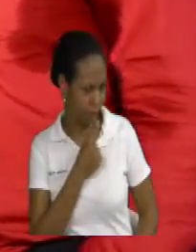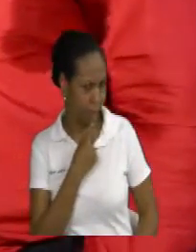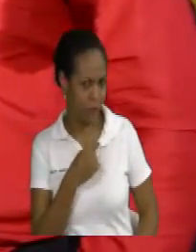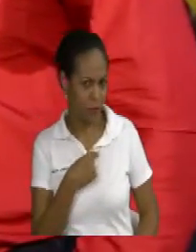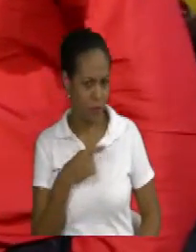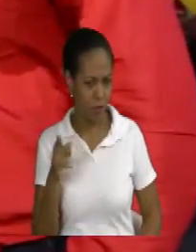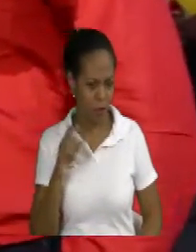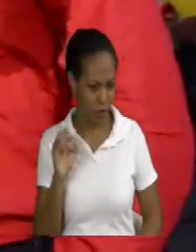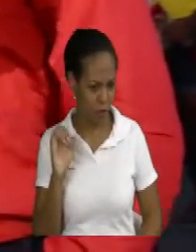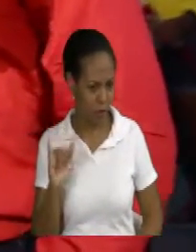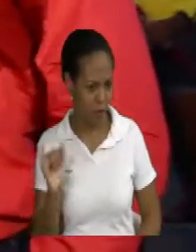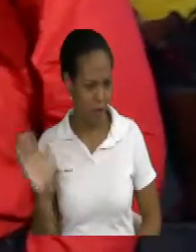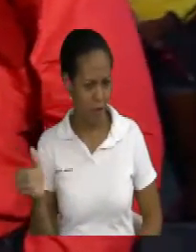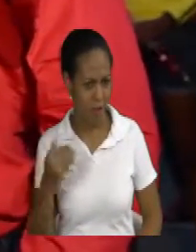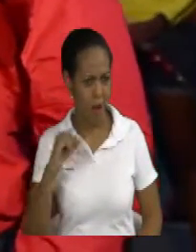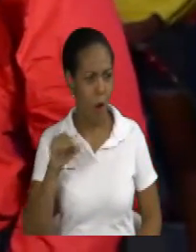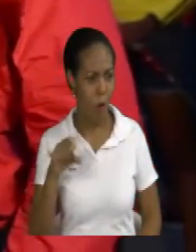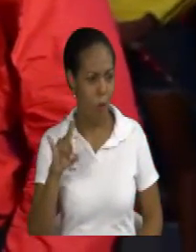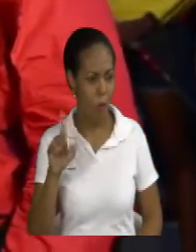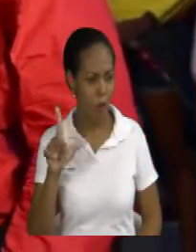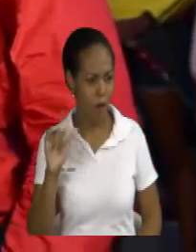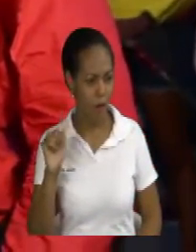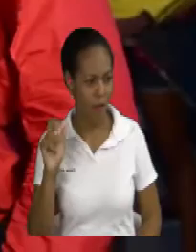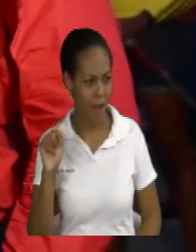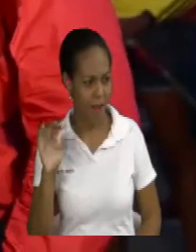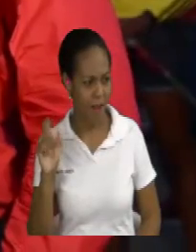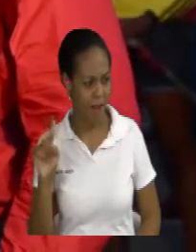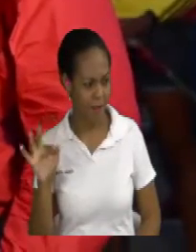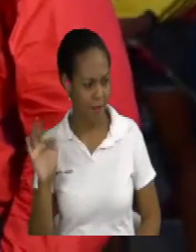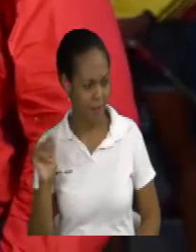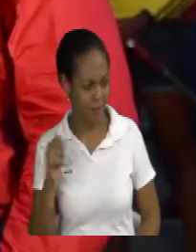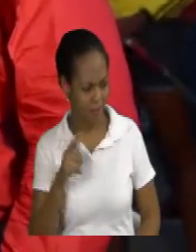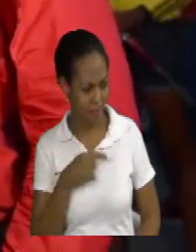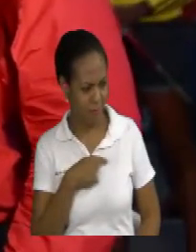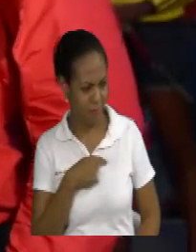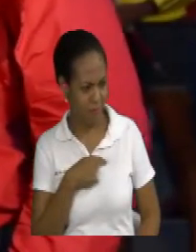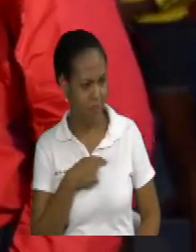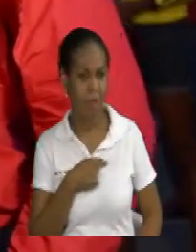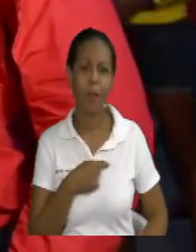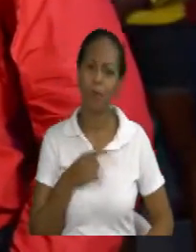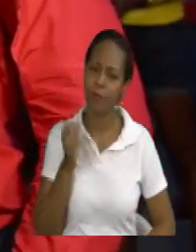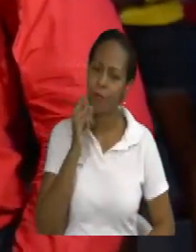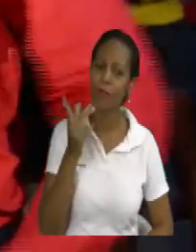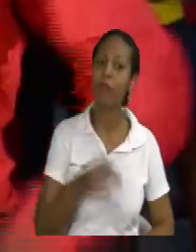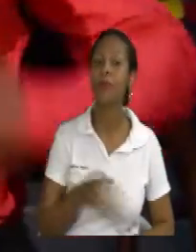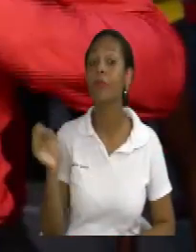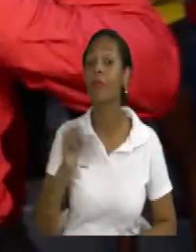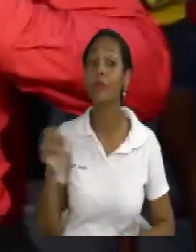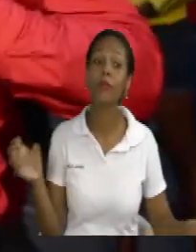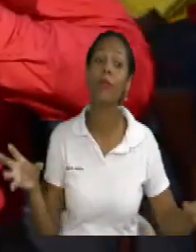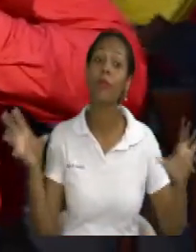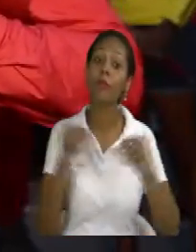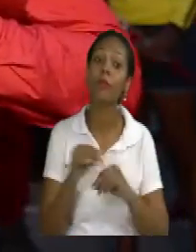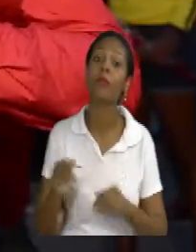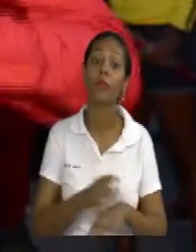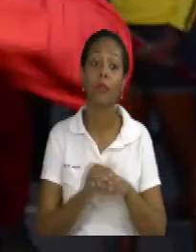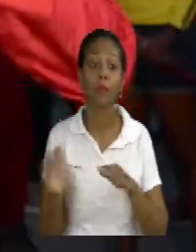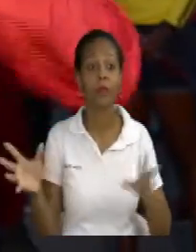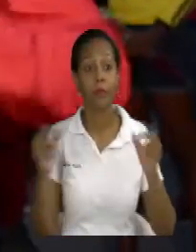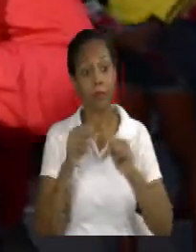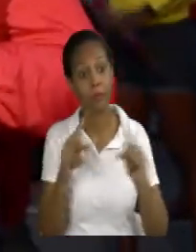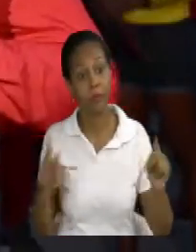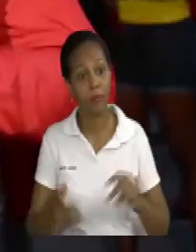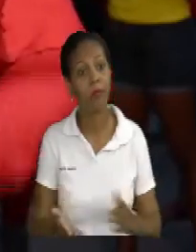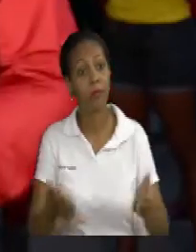está convencido. Convenzamos ahora a todos los televidentes que en esos momentos nos acompañan. Queremos invitar a todas las personas a que